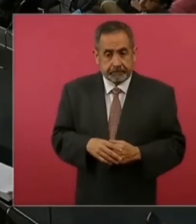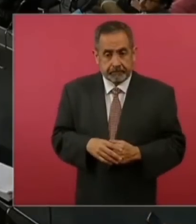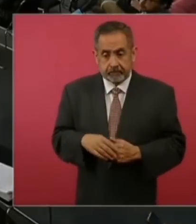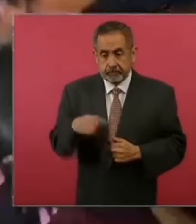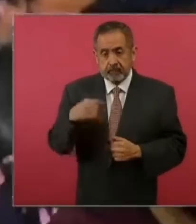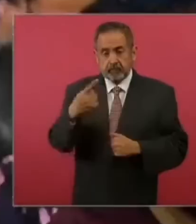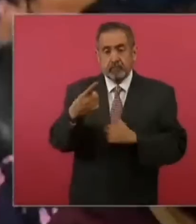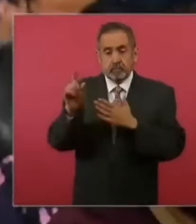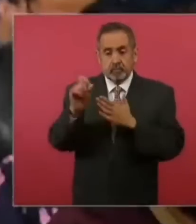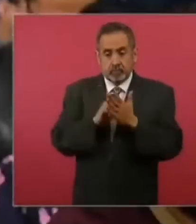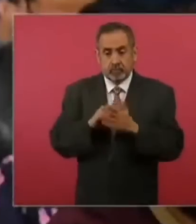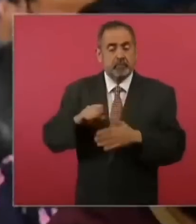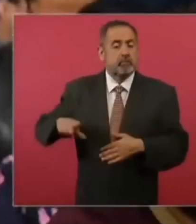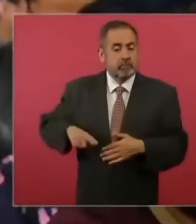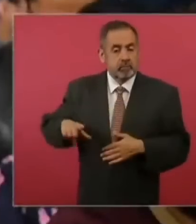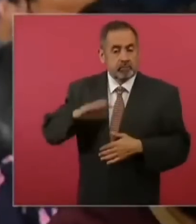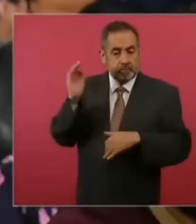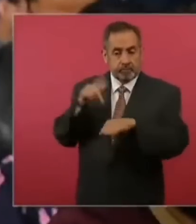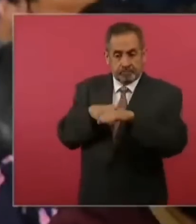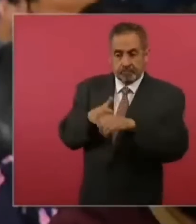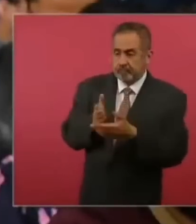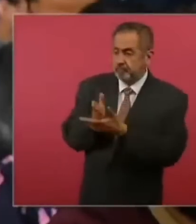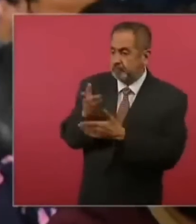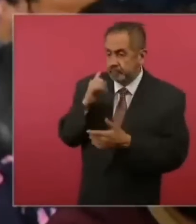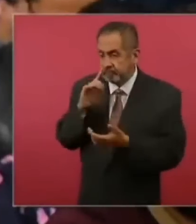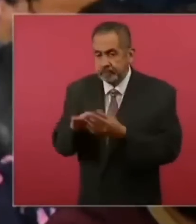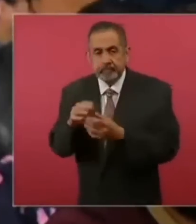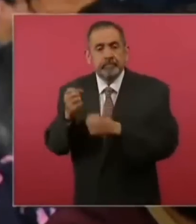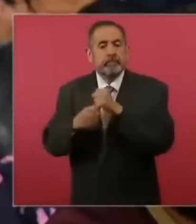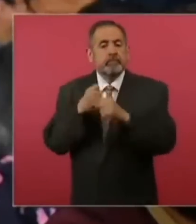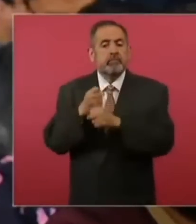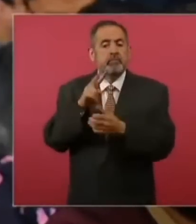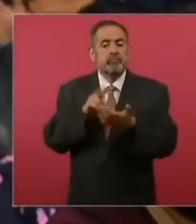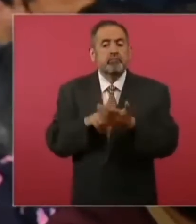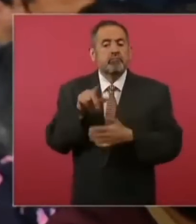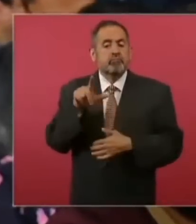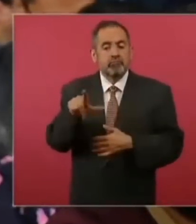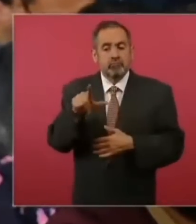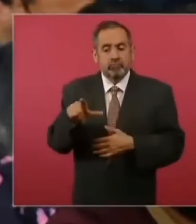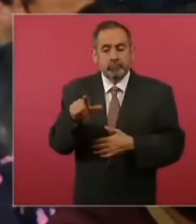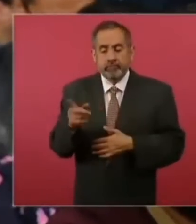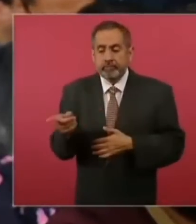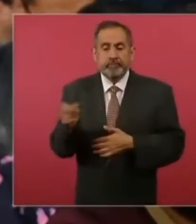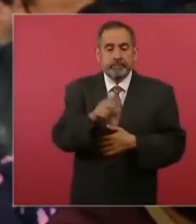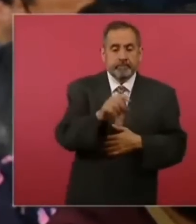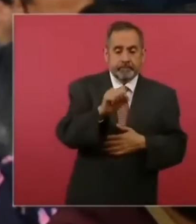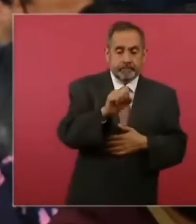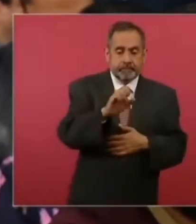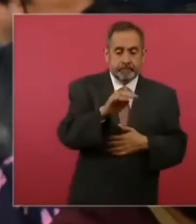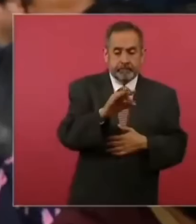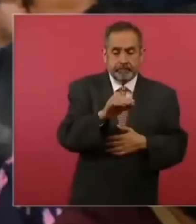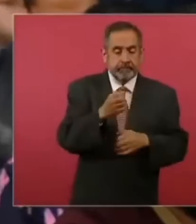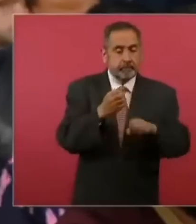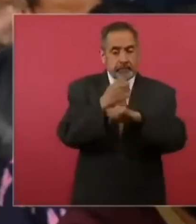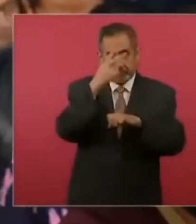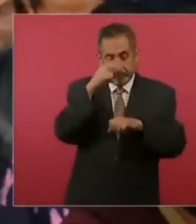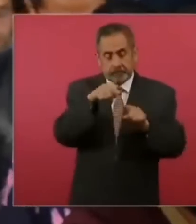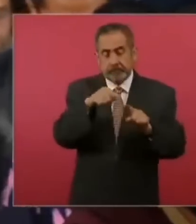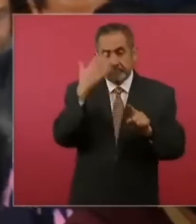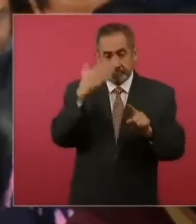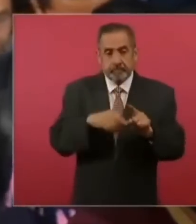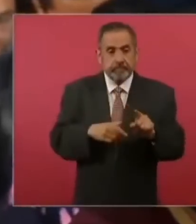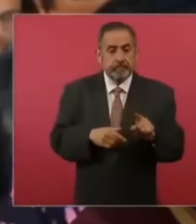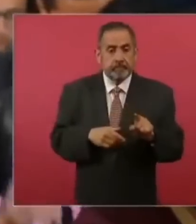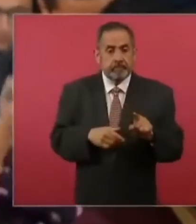al mes que el gobierno federal interviene en ese tiempo, en el 2017, el ACMEFO del Estado de México, sabiendo